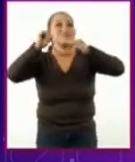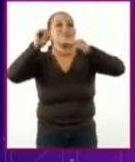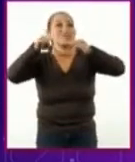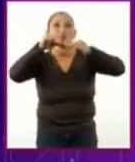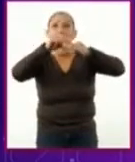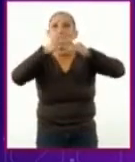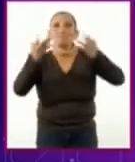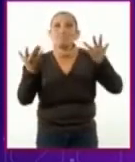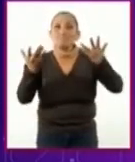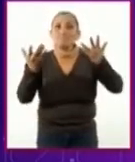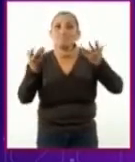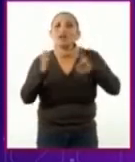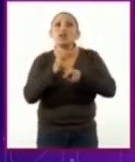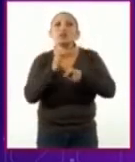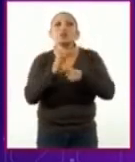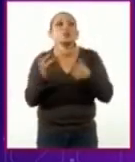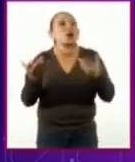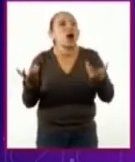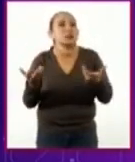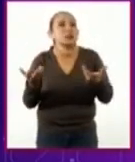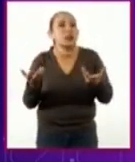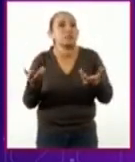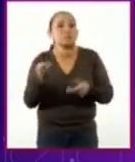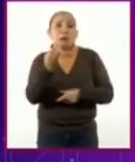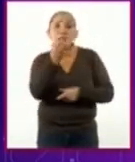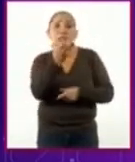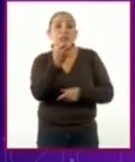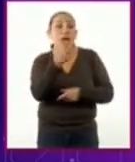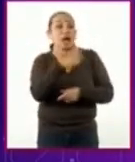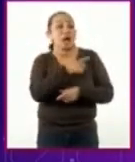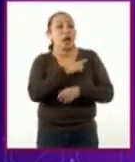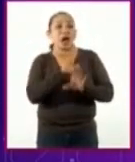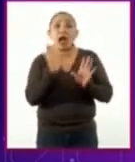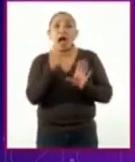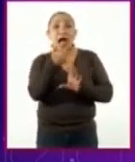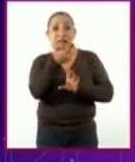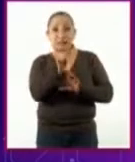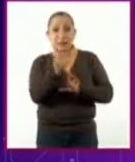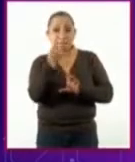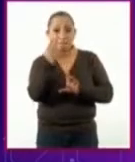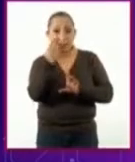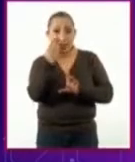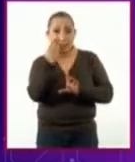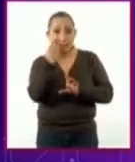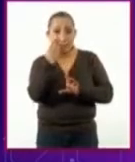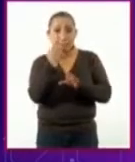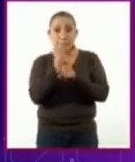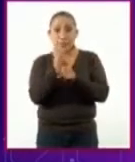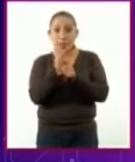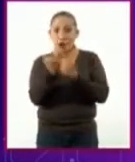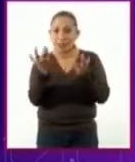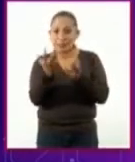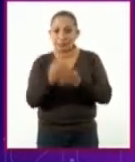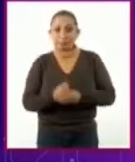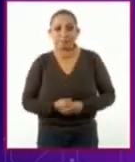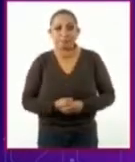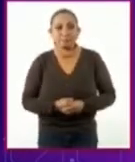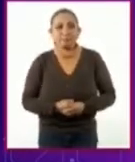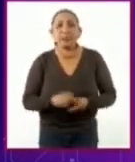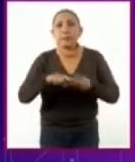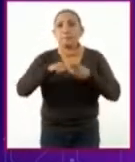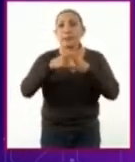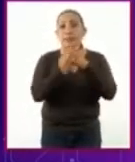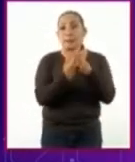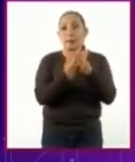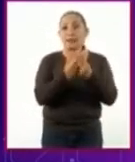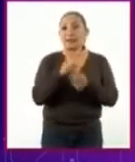misma jerarquía. Así que para este enunciado, estas son las operaciones que se deben realizar primero. Comencemos